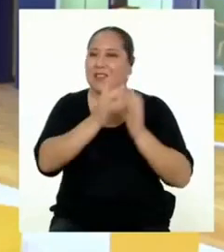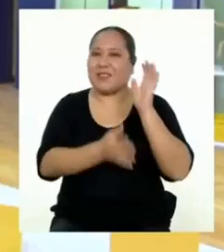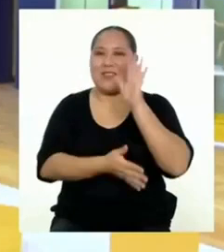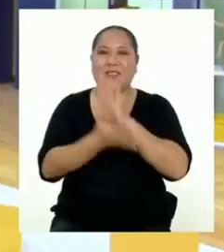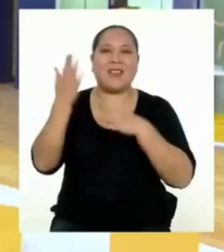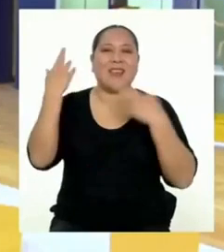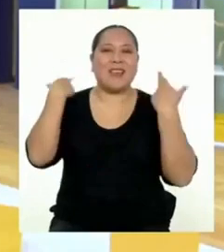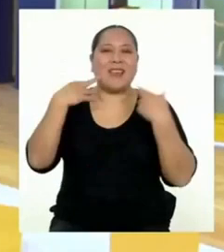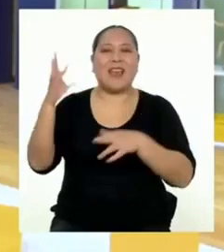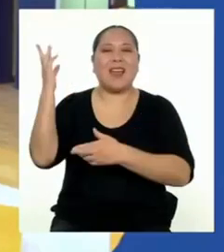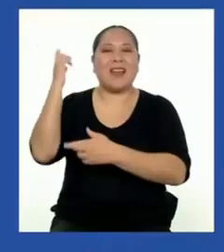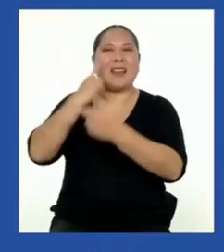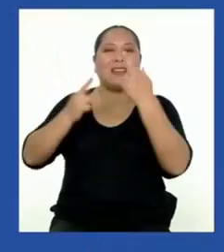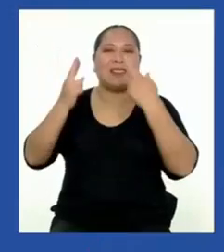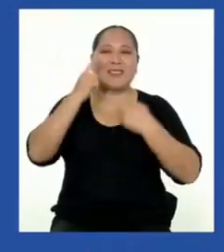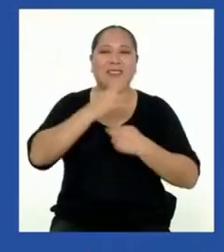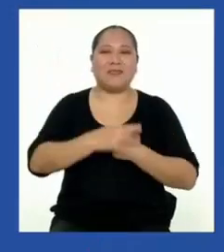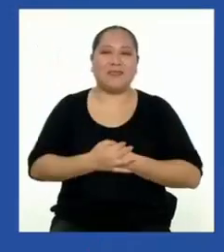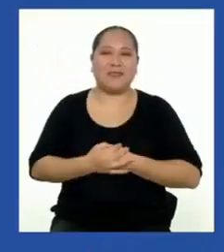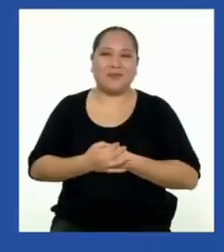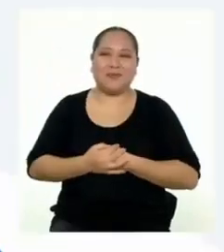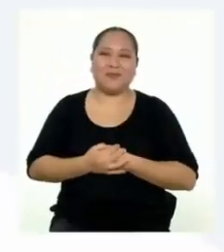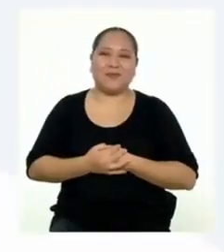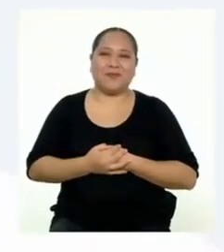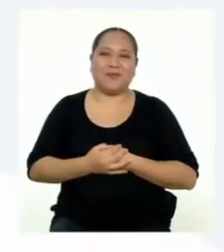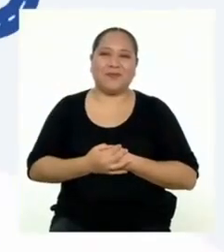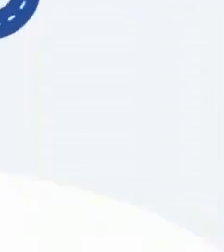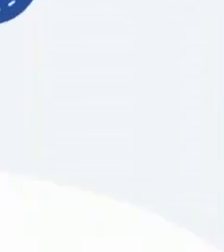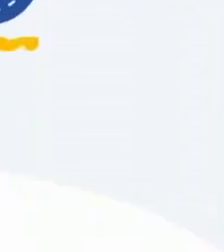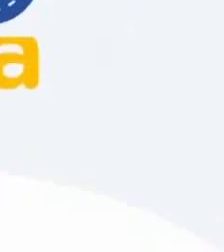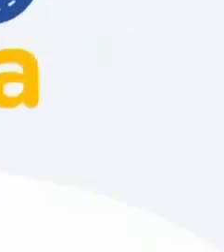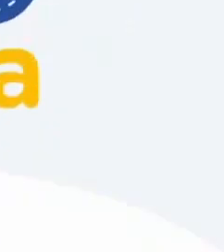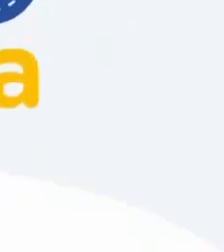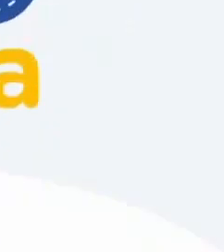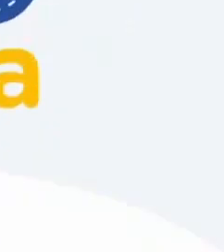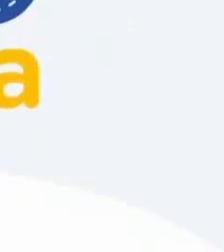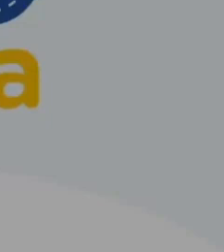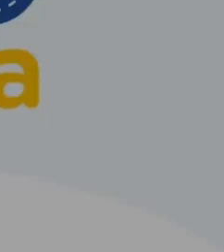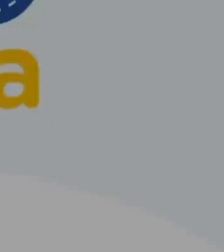se vayan, que ya volvemos.